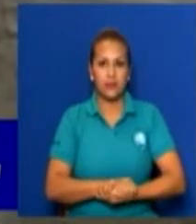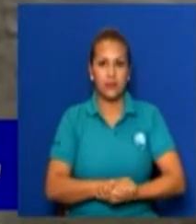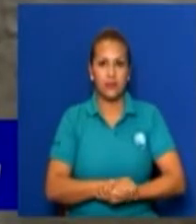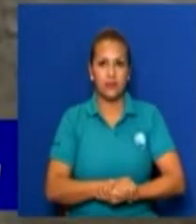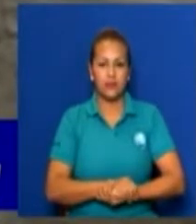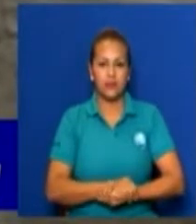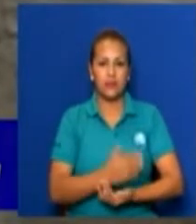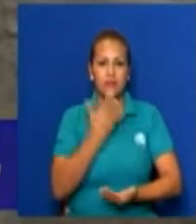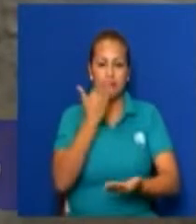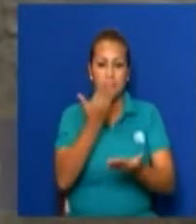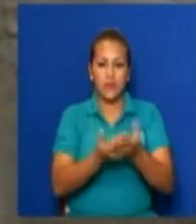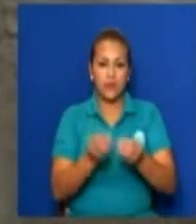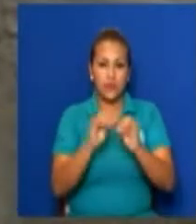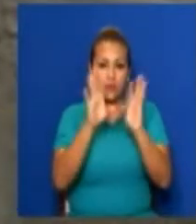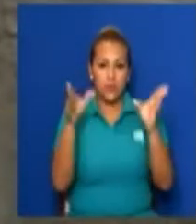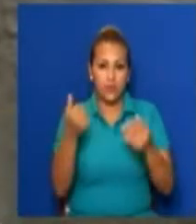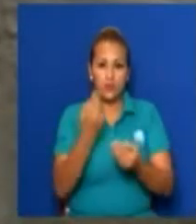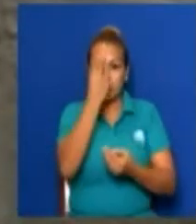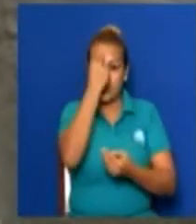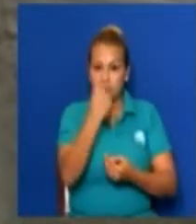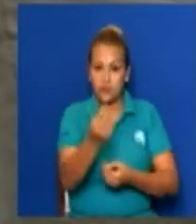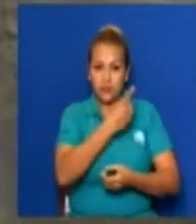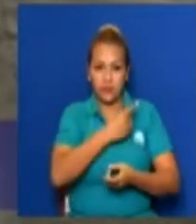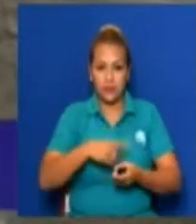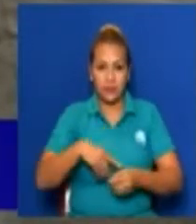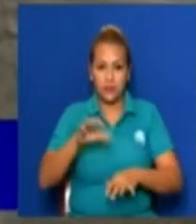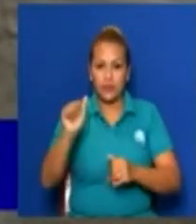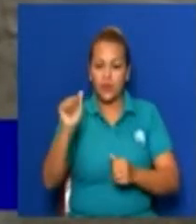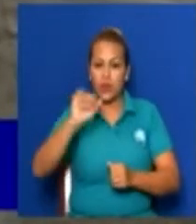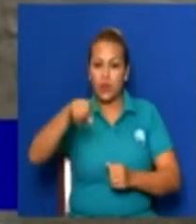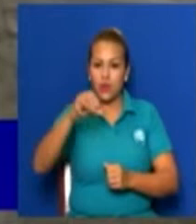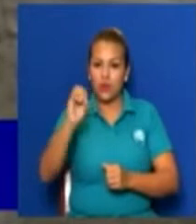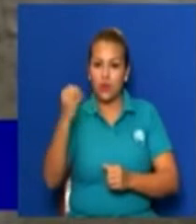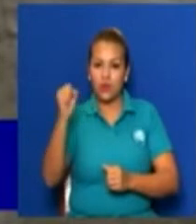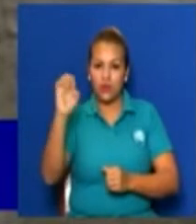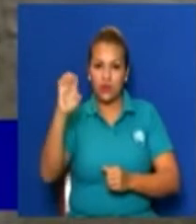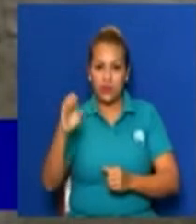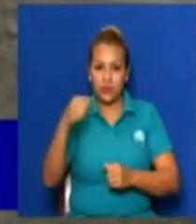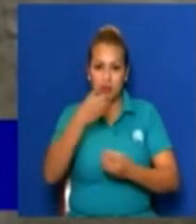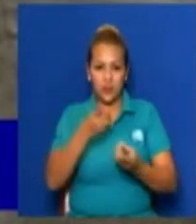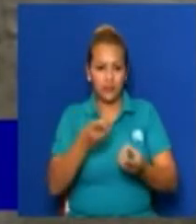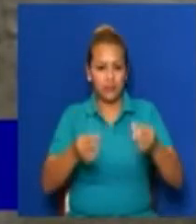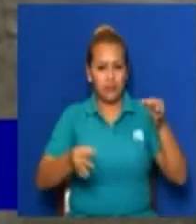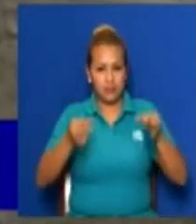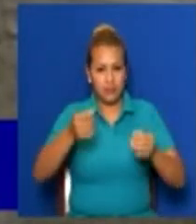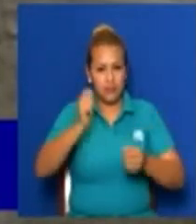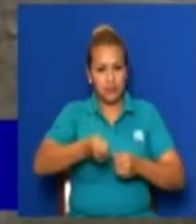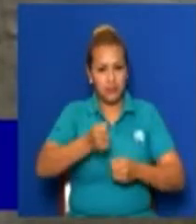Buenos días, honorables diputados. Mi nombre es José Antonio López, soy abogado laborista.